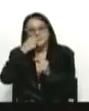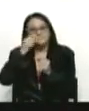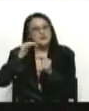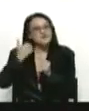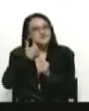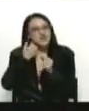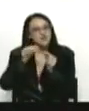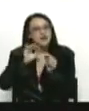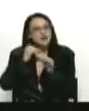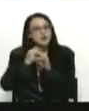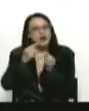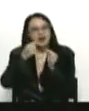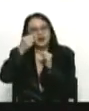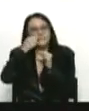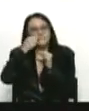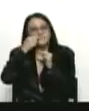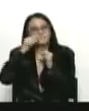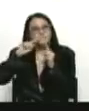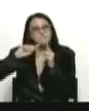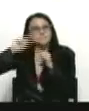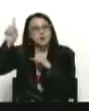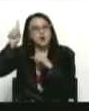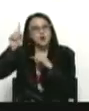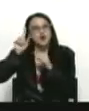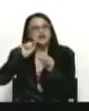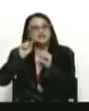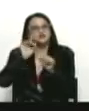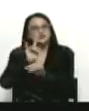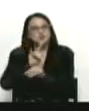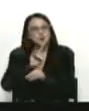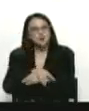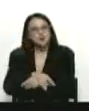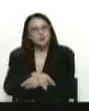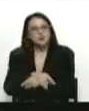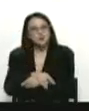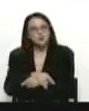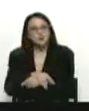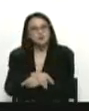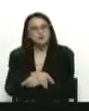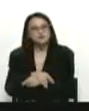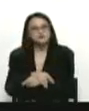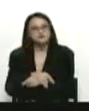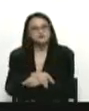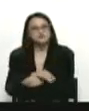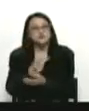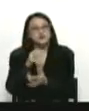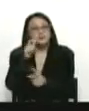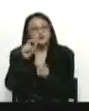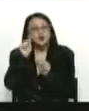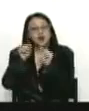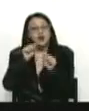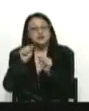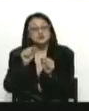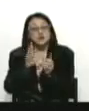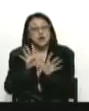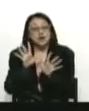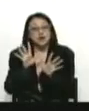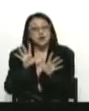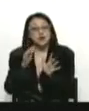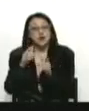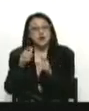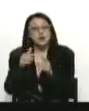seguramente en el top 5 o en el top 3 seguro. O sea, es de las personas que yo creo que más han insultado, al menos en ciertos